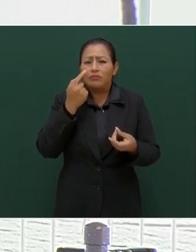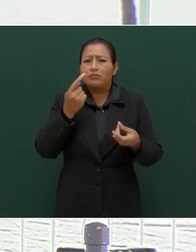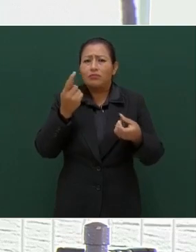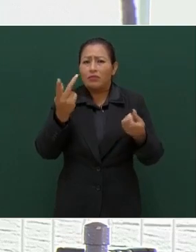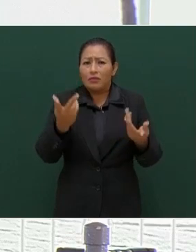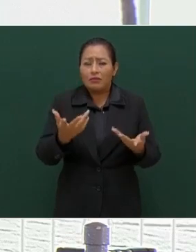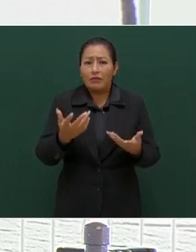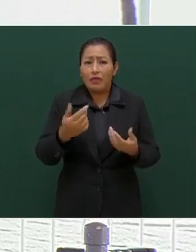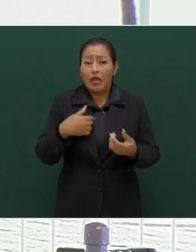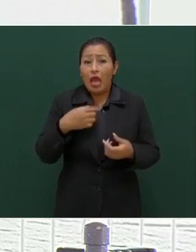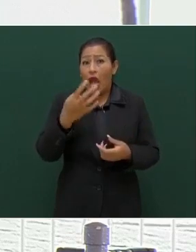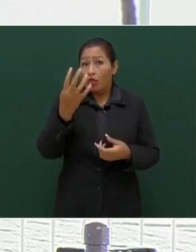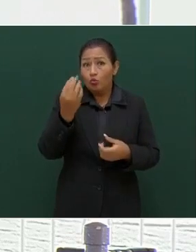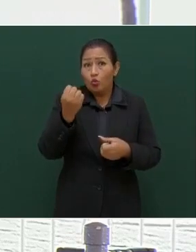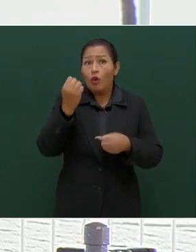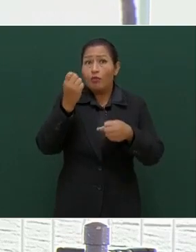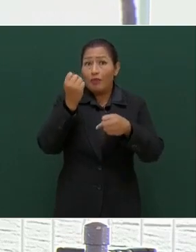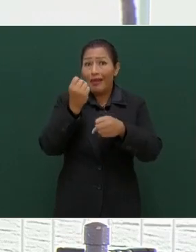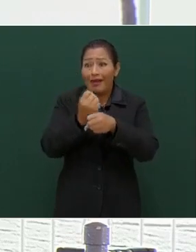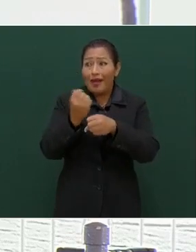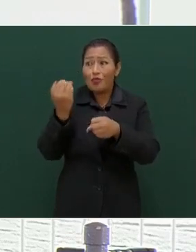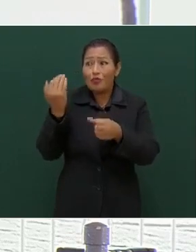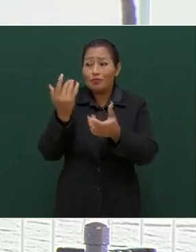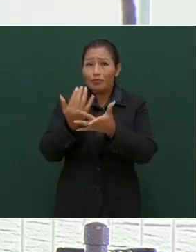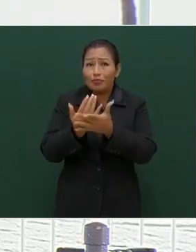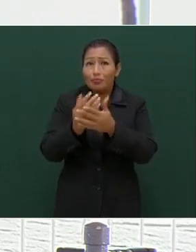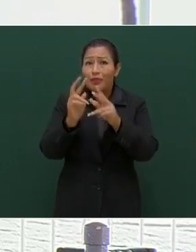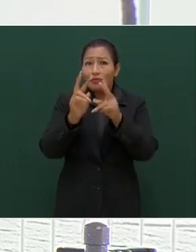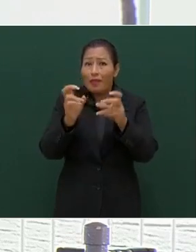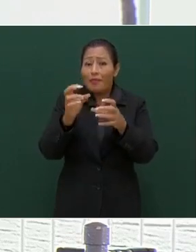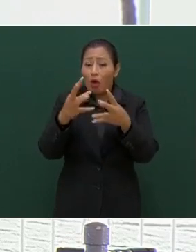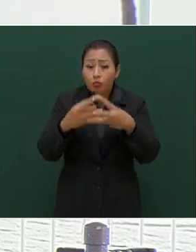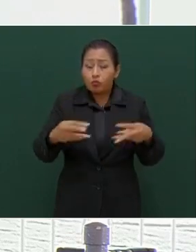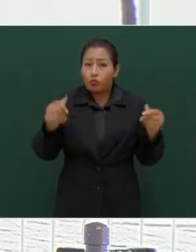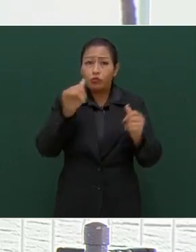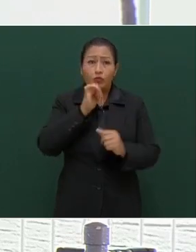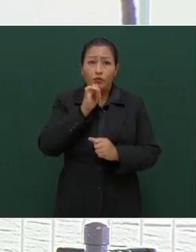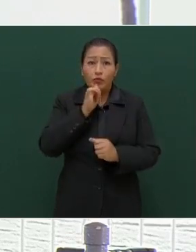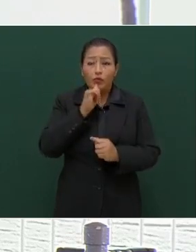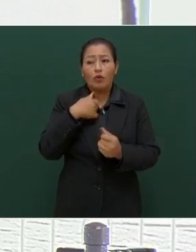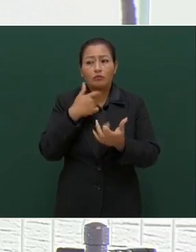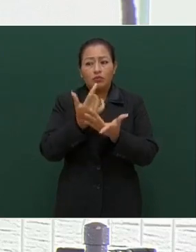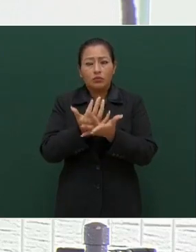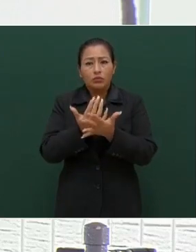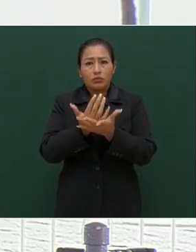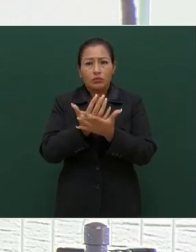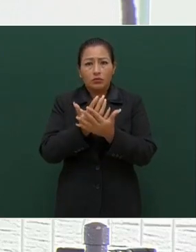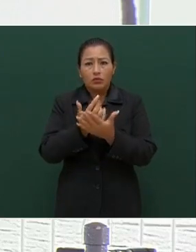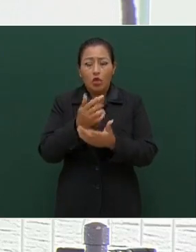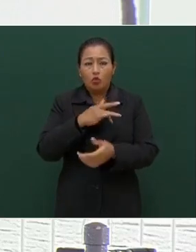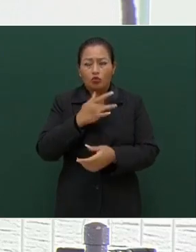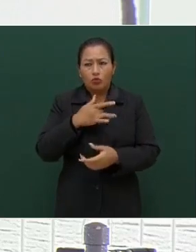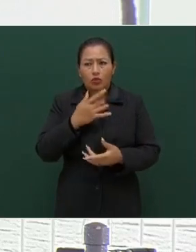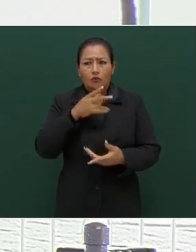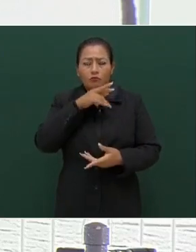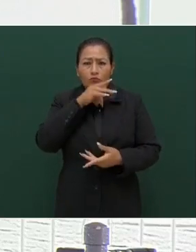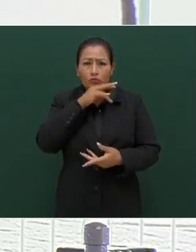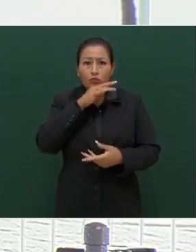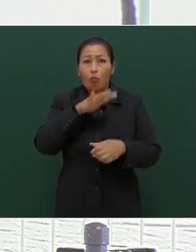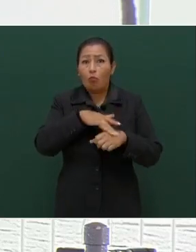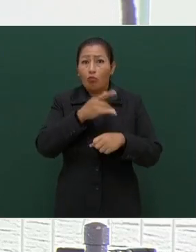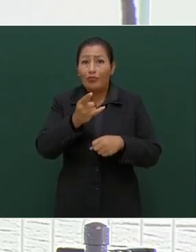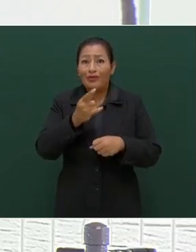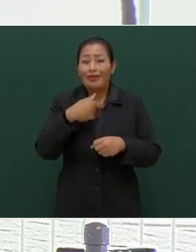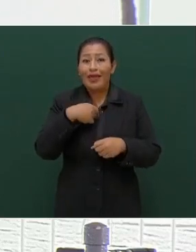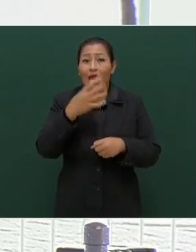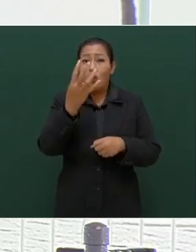que, bueno, tiene 9 años el tema esperando tener una resolución, y obviamente que hay una expectación de parte de los habitantes